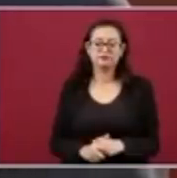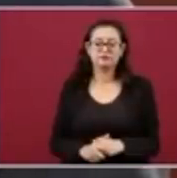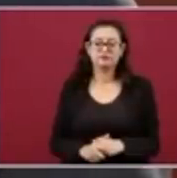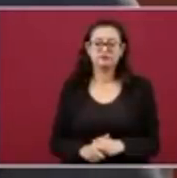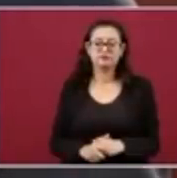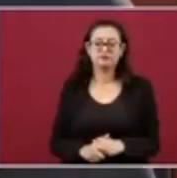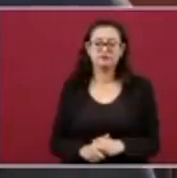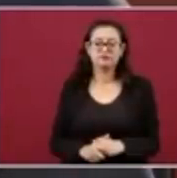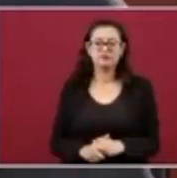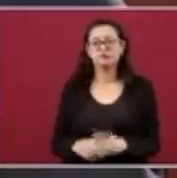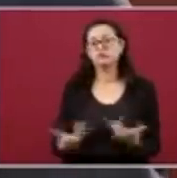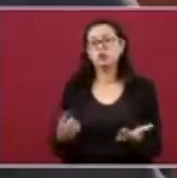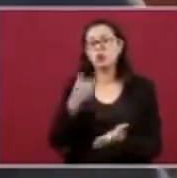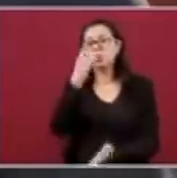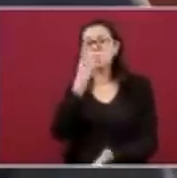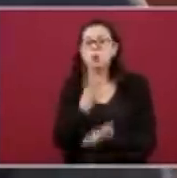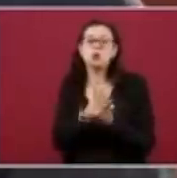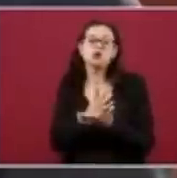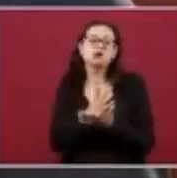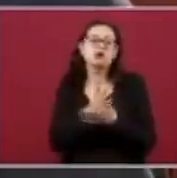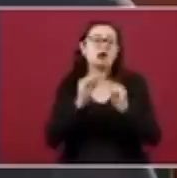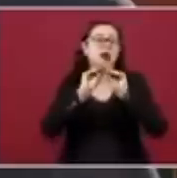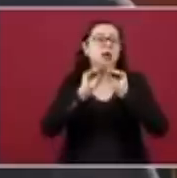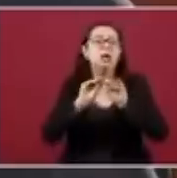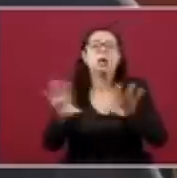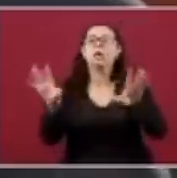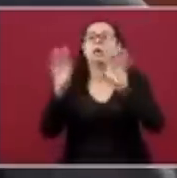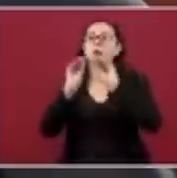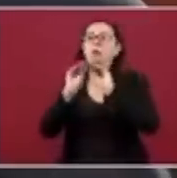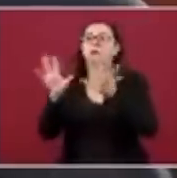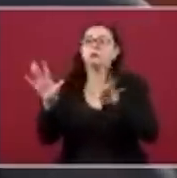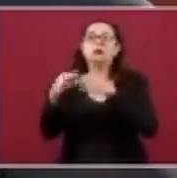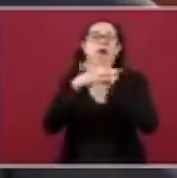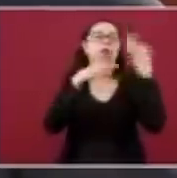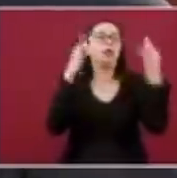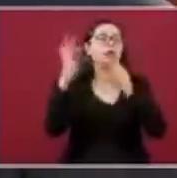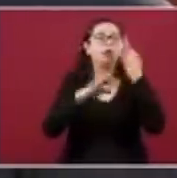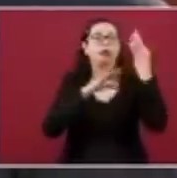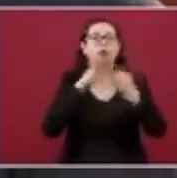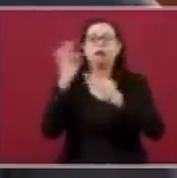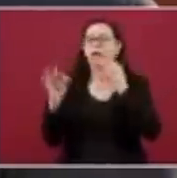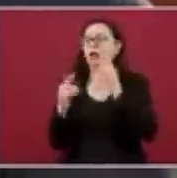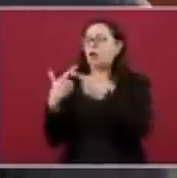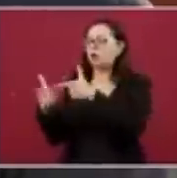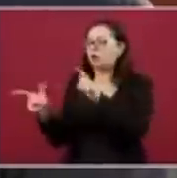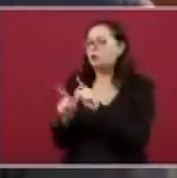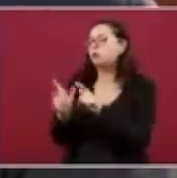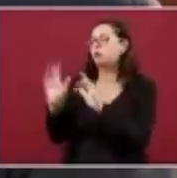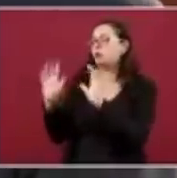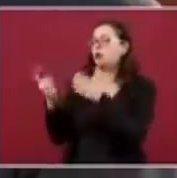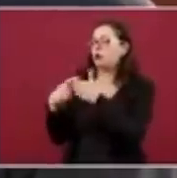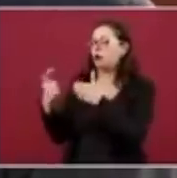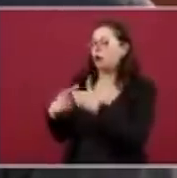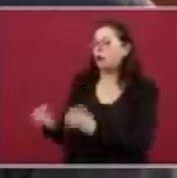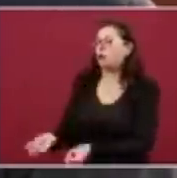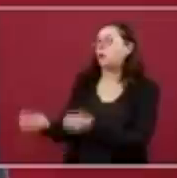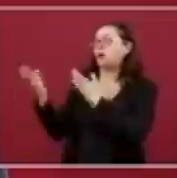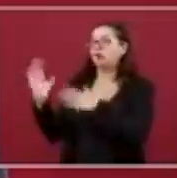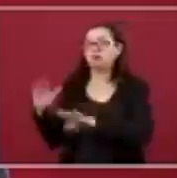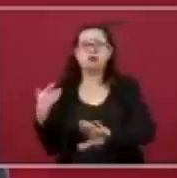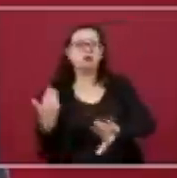sacar la nota, ¿no? Ya se reunieron tantos y van a ser contrapesos, pero eso es